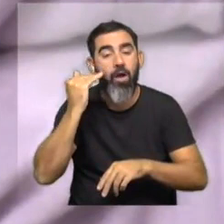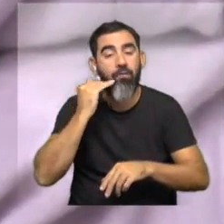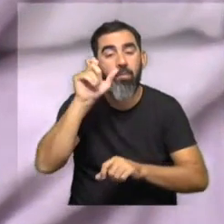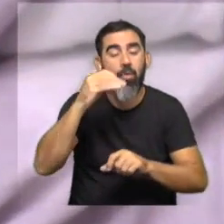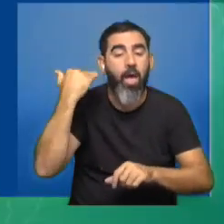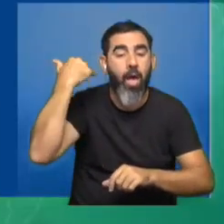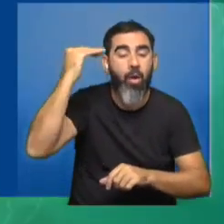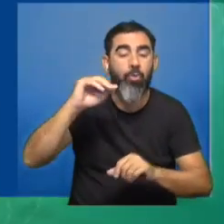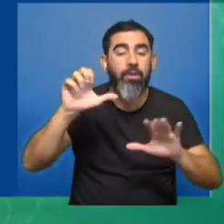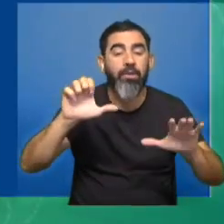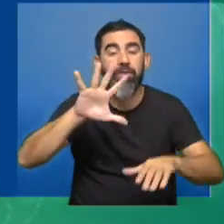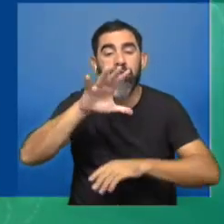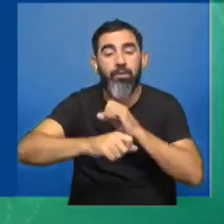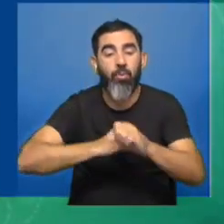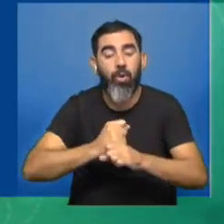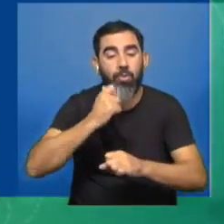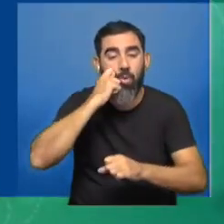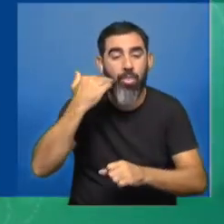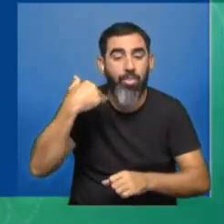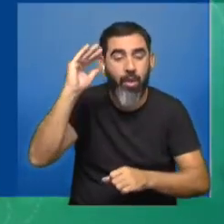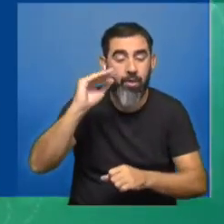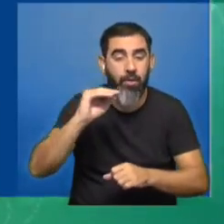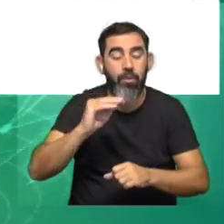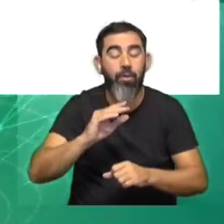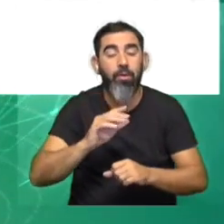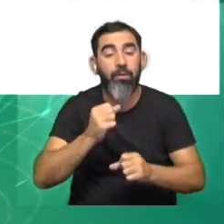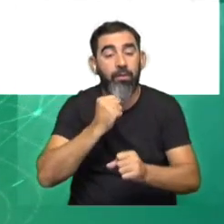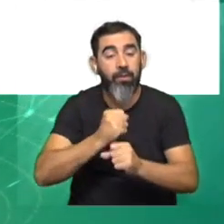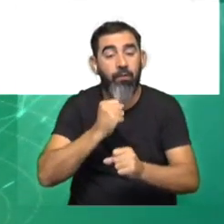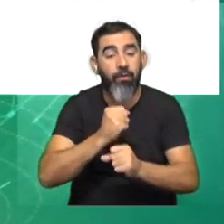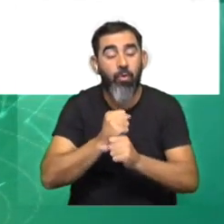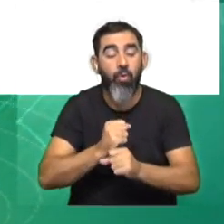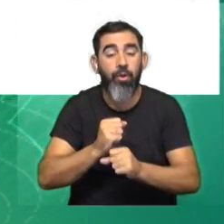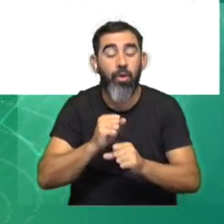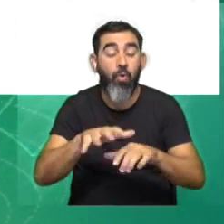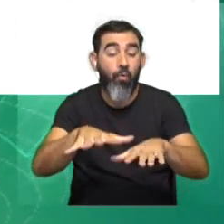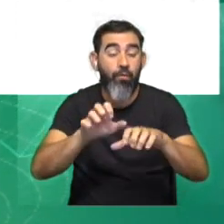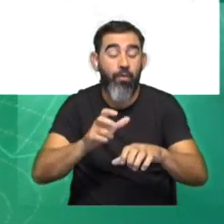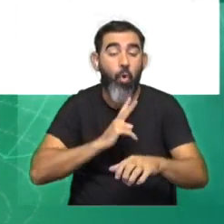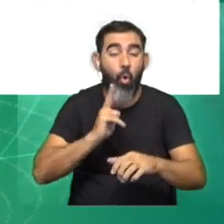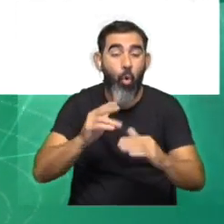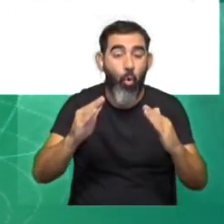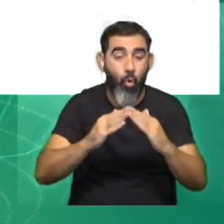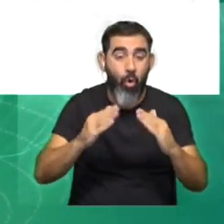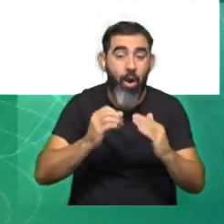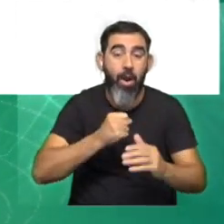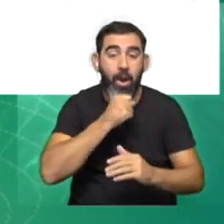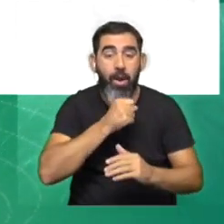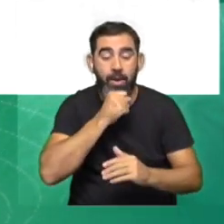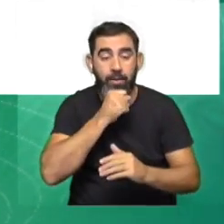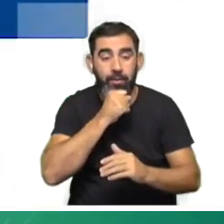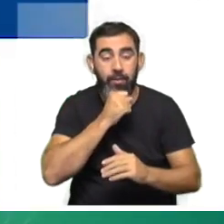adultas mayores de 65 años, residentes y trabajadores de establecimientos de larga estadía, otros centros de este